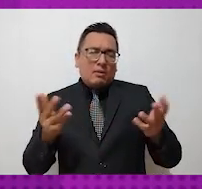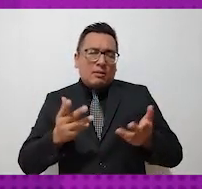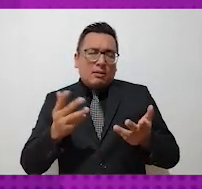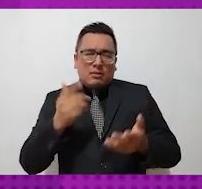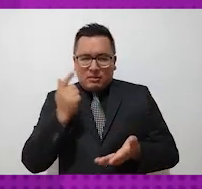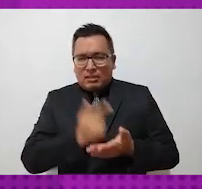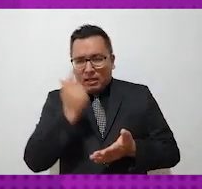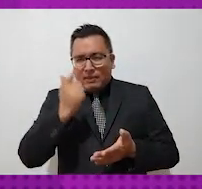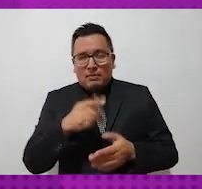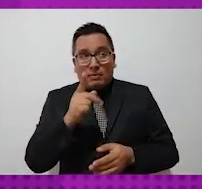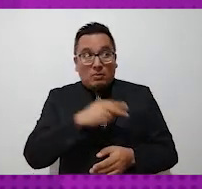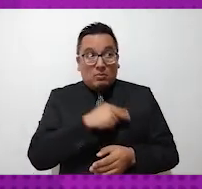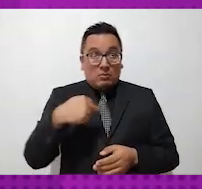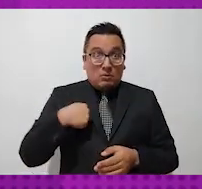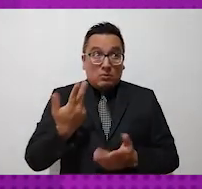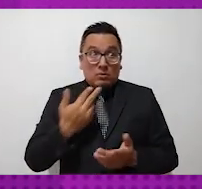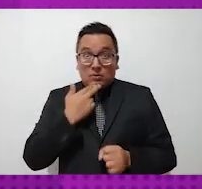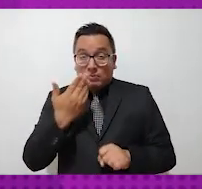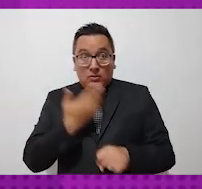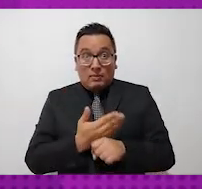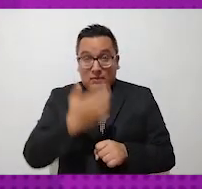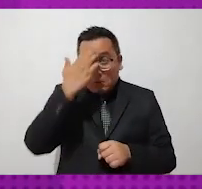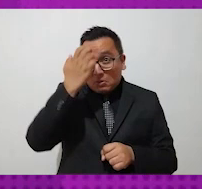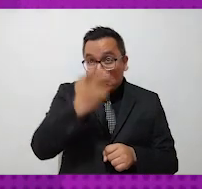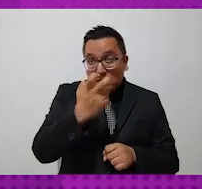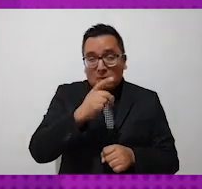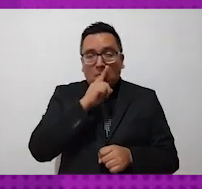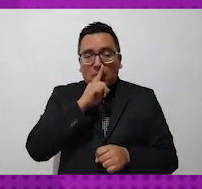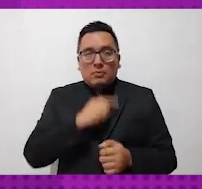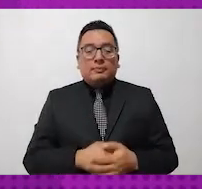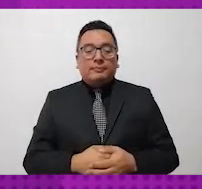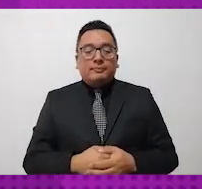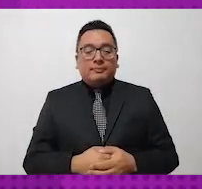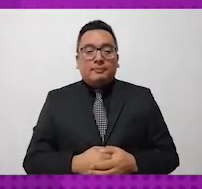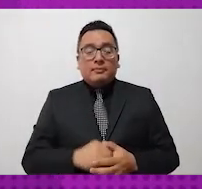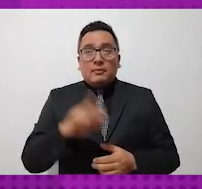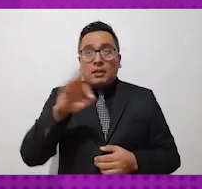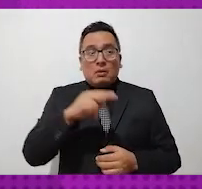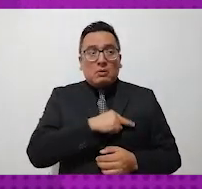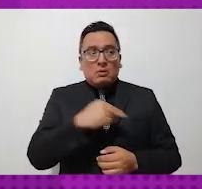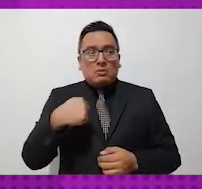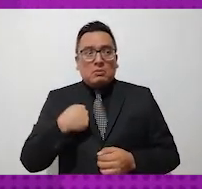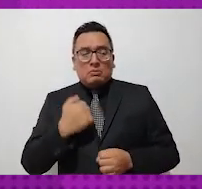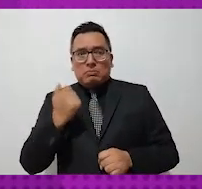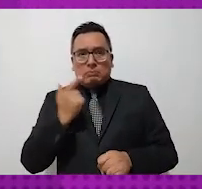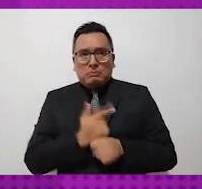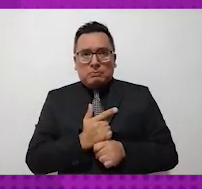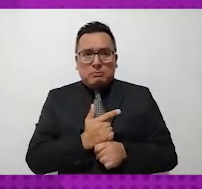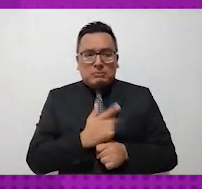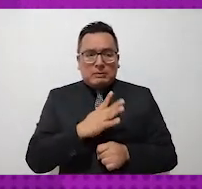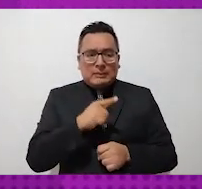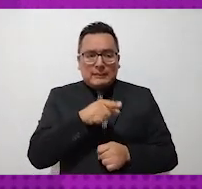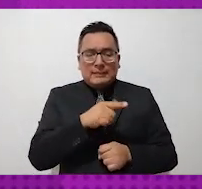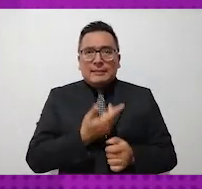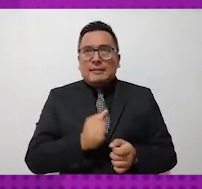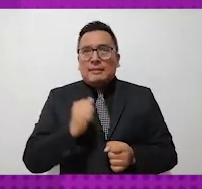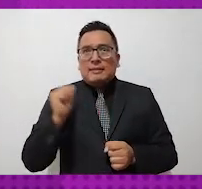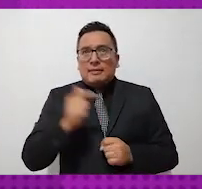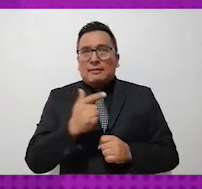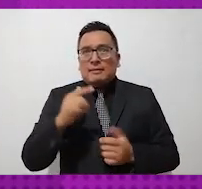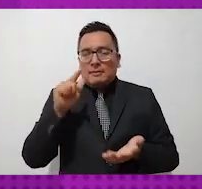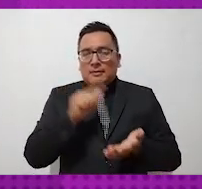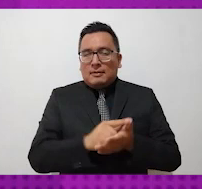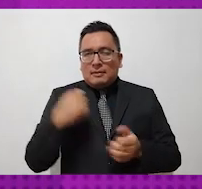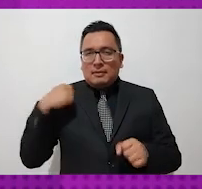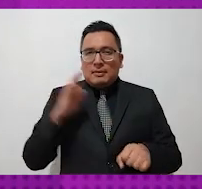nosotros no estamos facultados para conocer de ellas. En dado caso que nosotros nos percatáramos que hay una falta administrativa